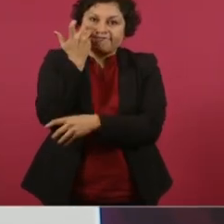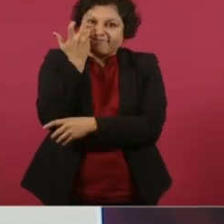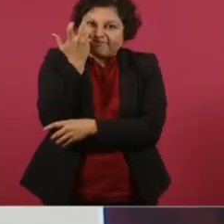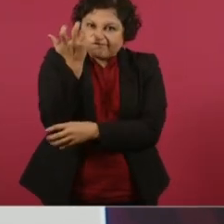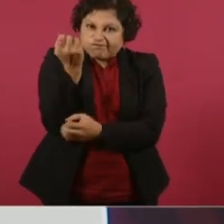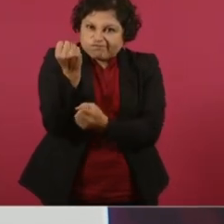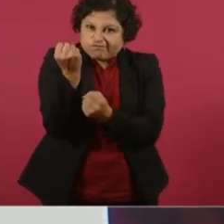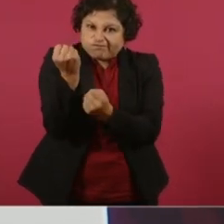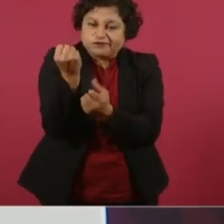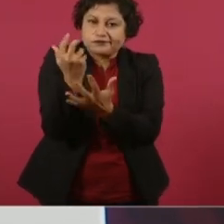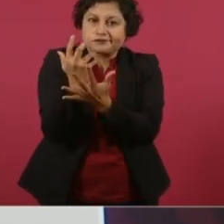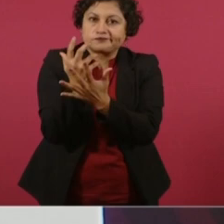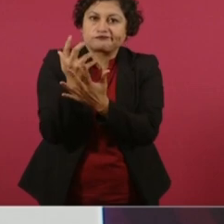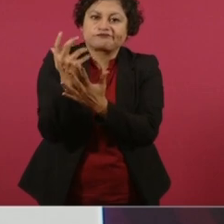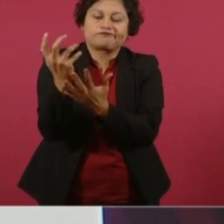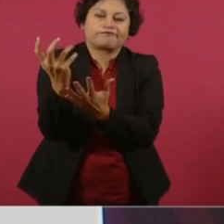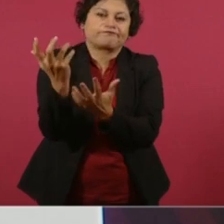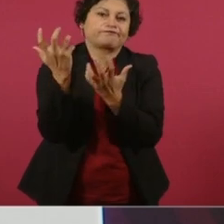que los